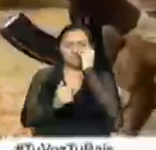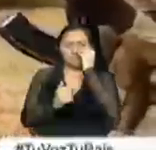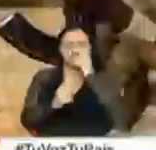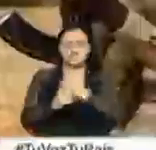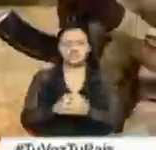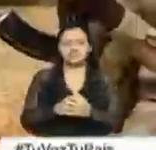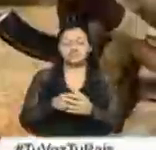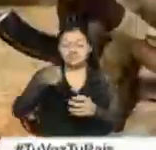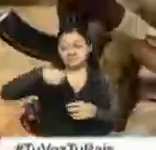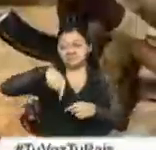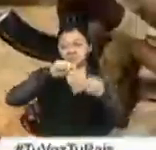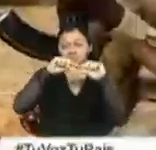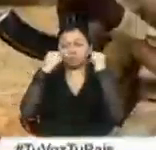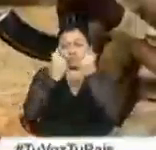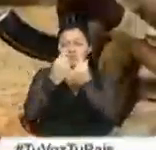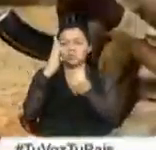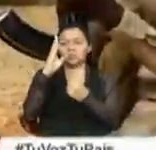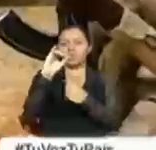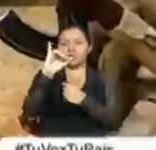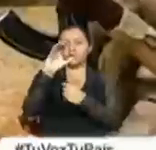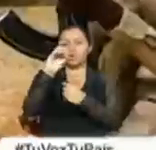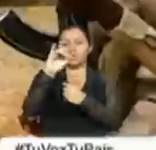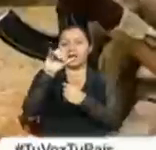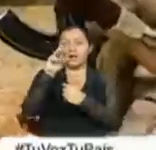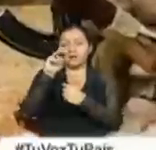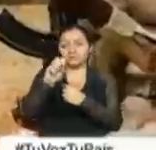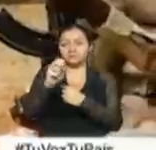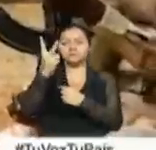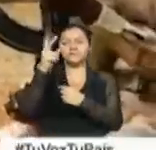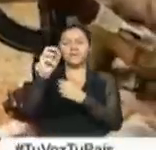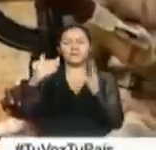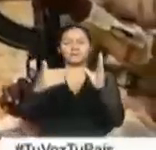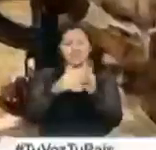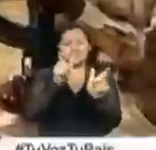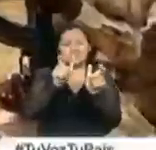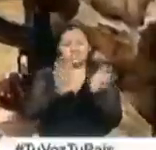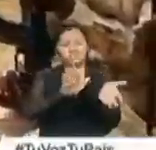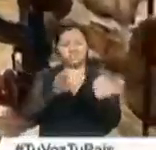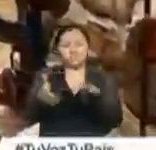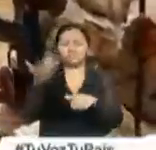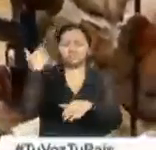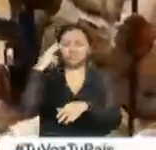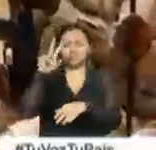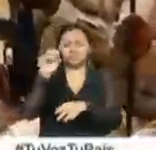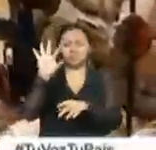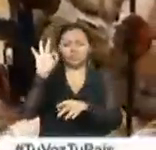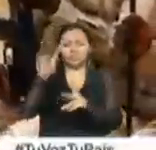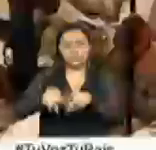La insurrección del grupo Boko Haram ha dejado cerca de 20.000 muertos desde